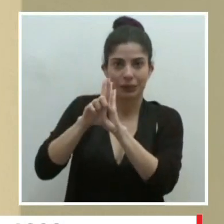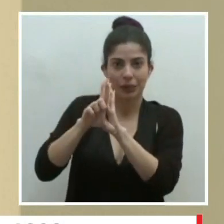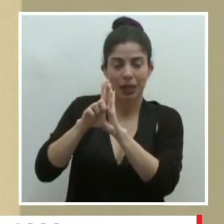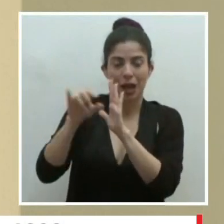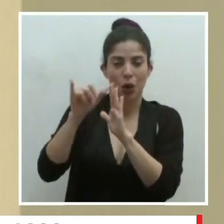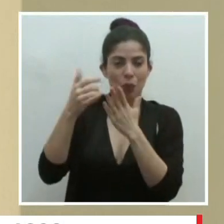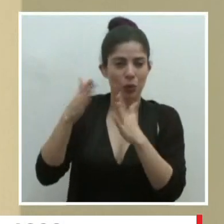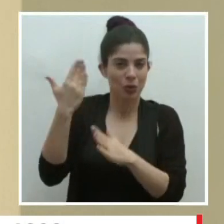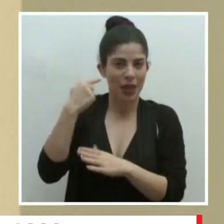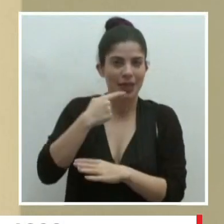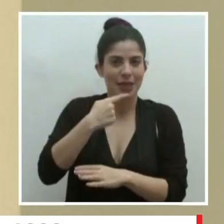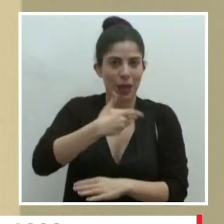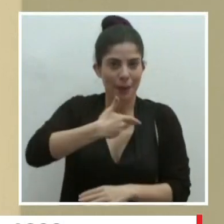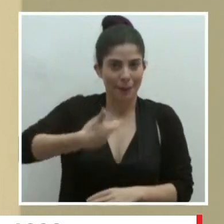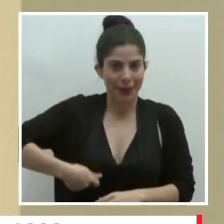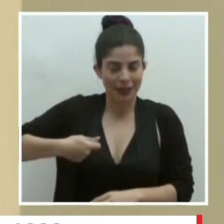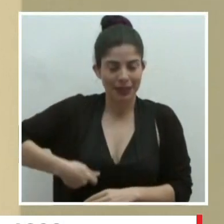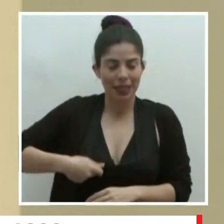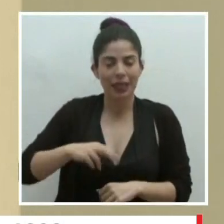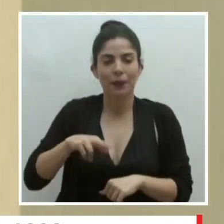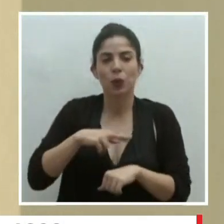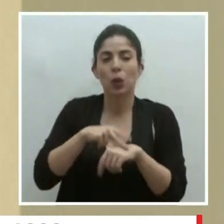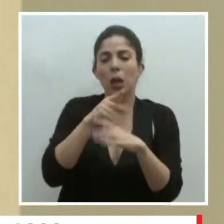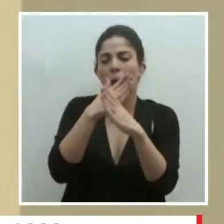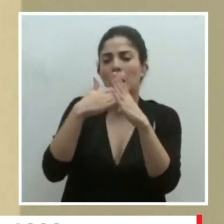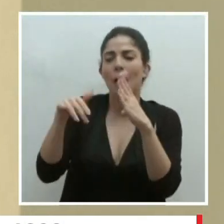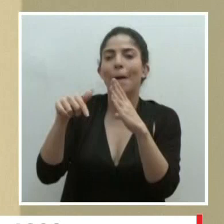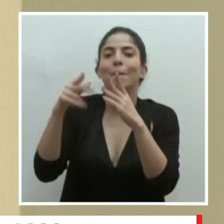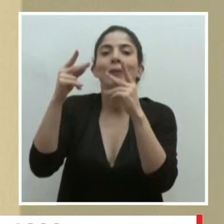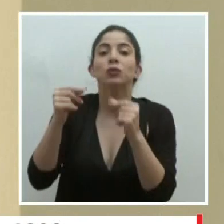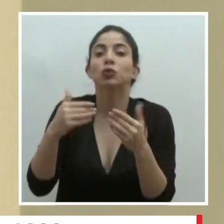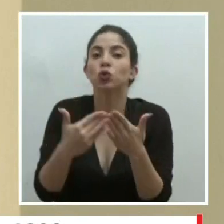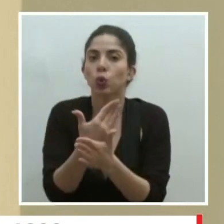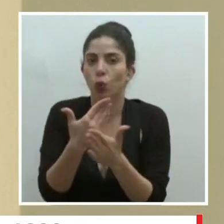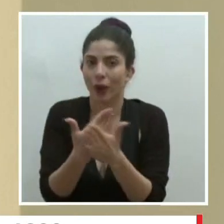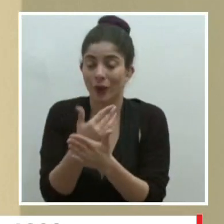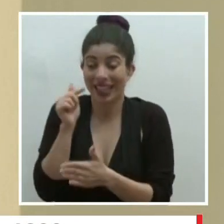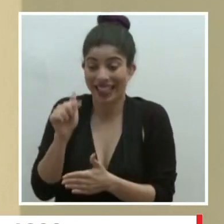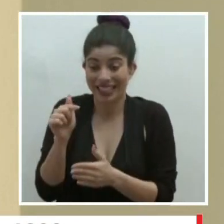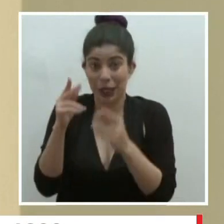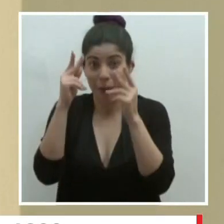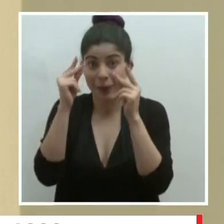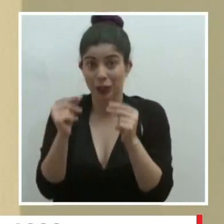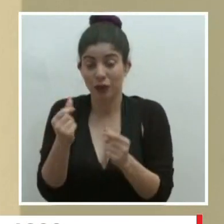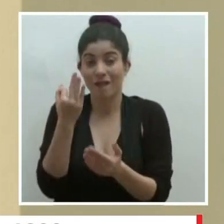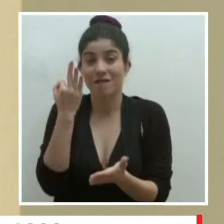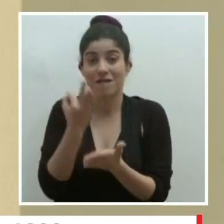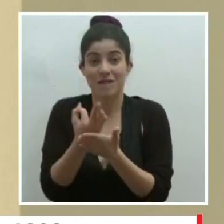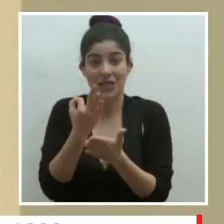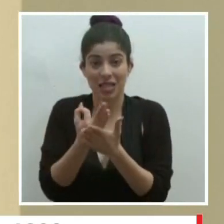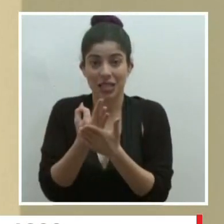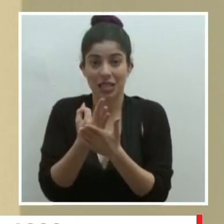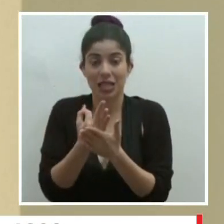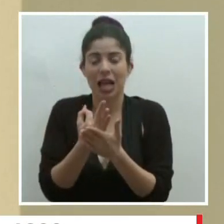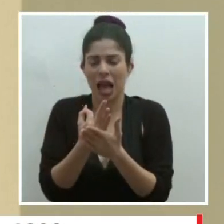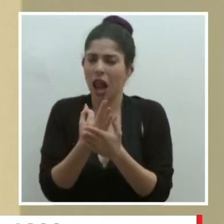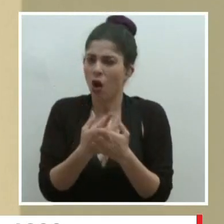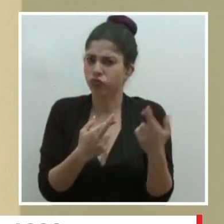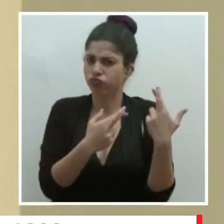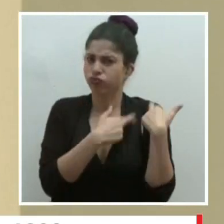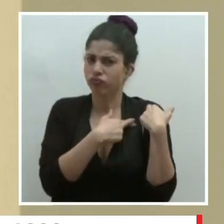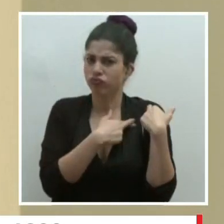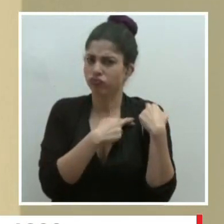como anunciara el presidente de la República, un presupuesto nuevo. Es un presupuesto fiscalmente